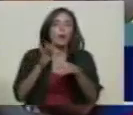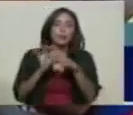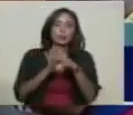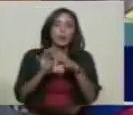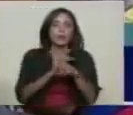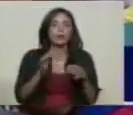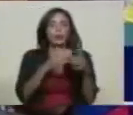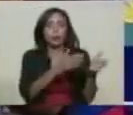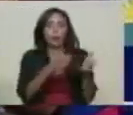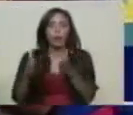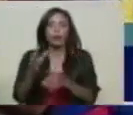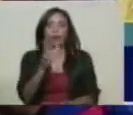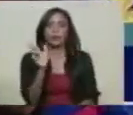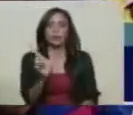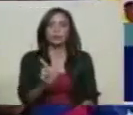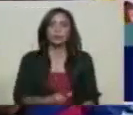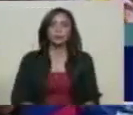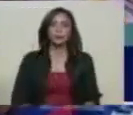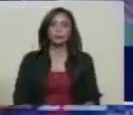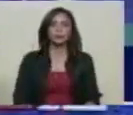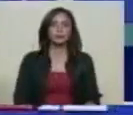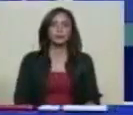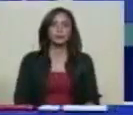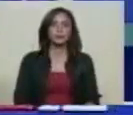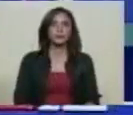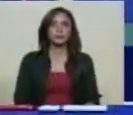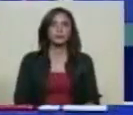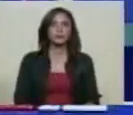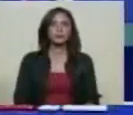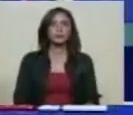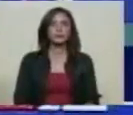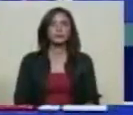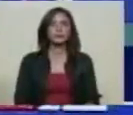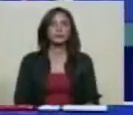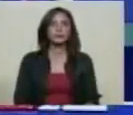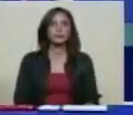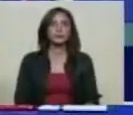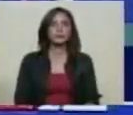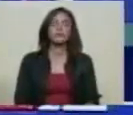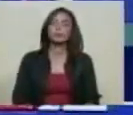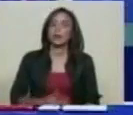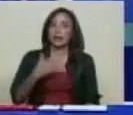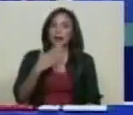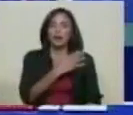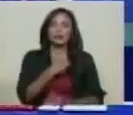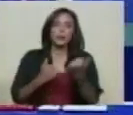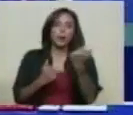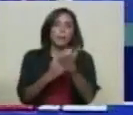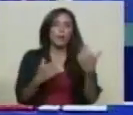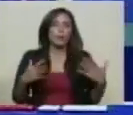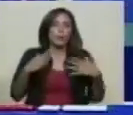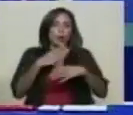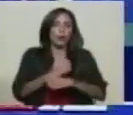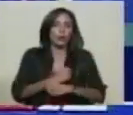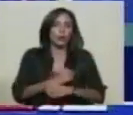organizativo. Yo les agradezco a ustedes el voto de confianza que me dan.